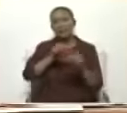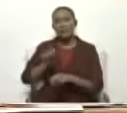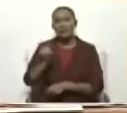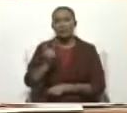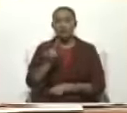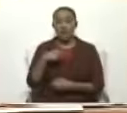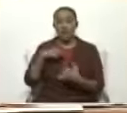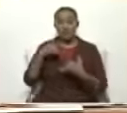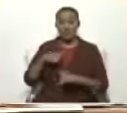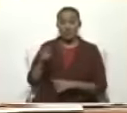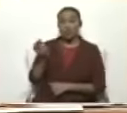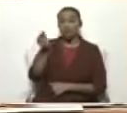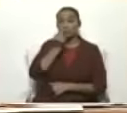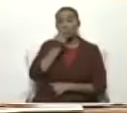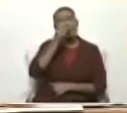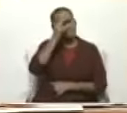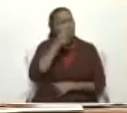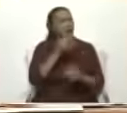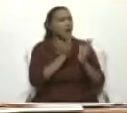papá, vete.